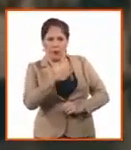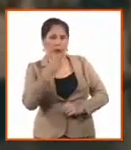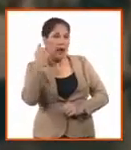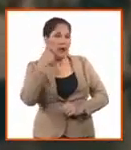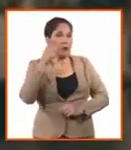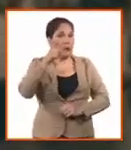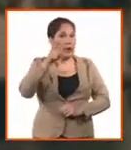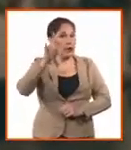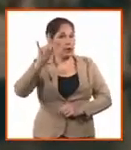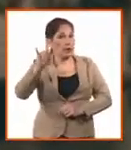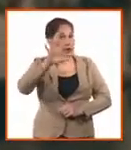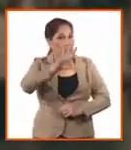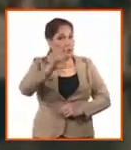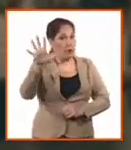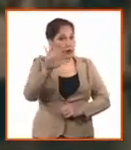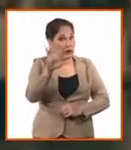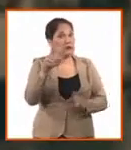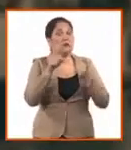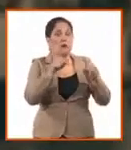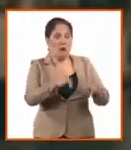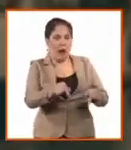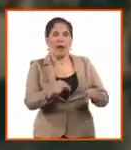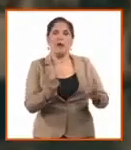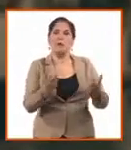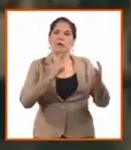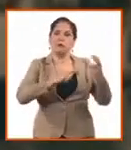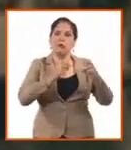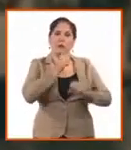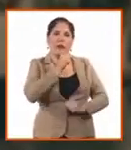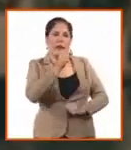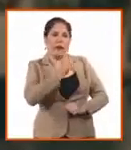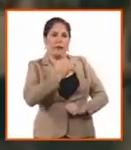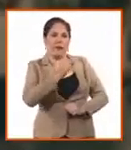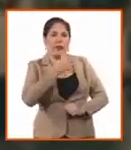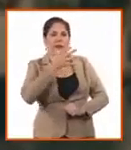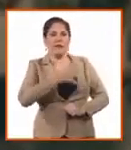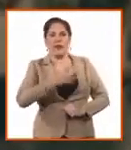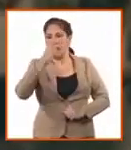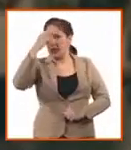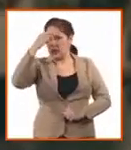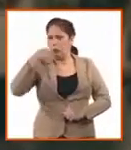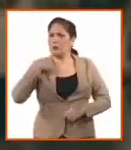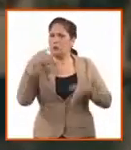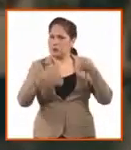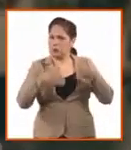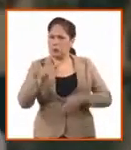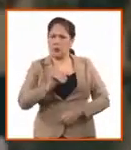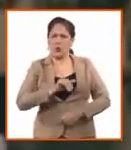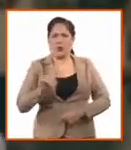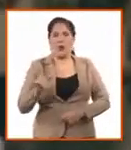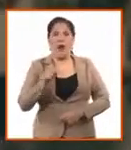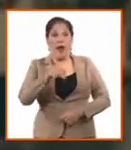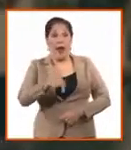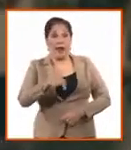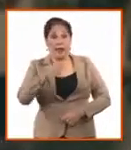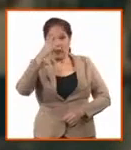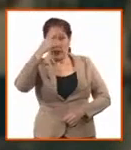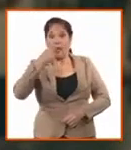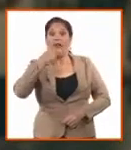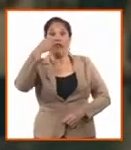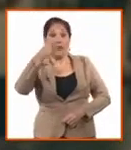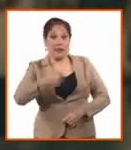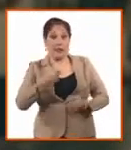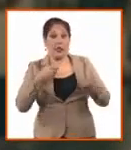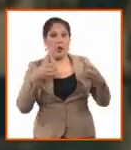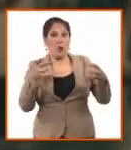año 55, donde se sostiene esa entrevista entre Fidel y el Che, que yo participo, y es donde el Che decide unirse